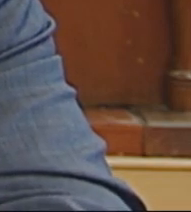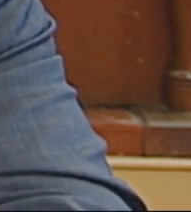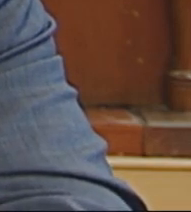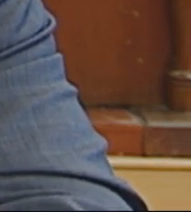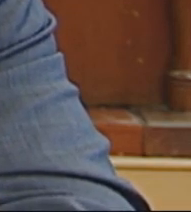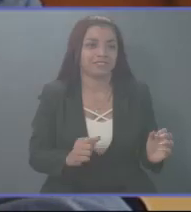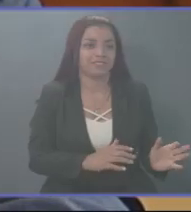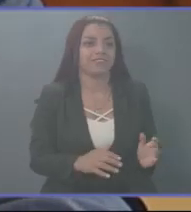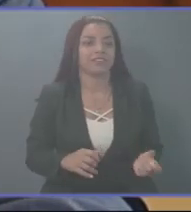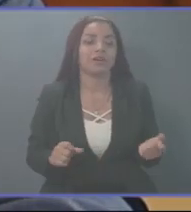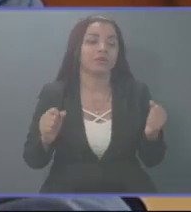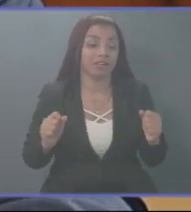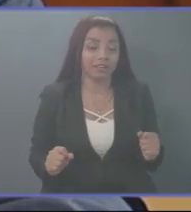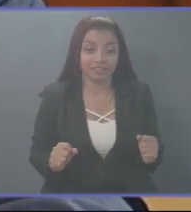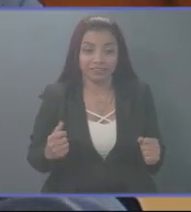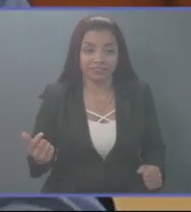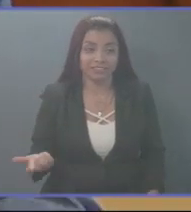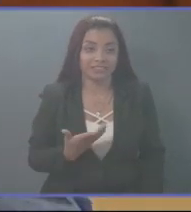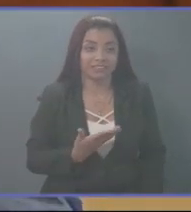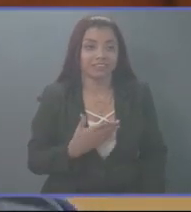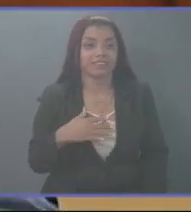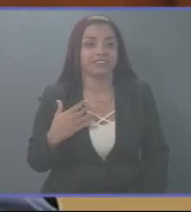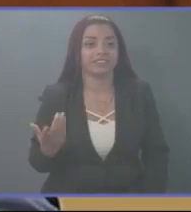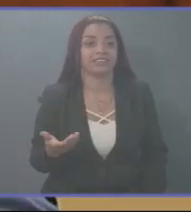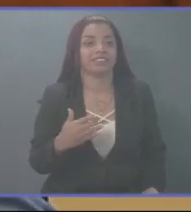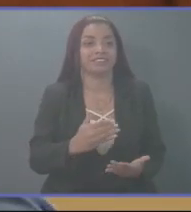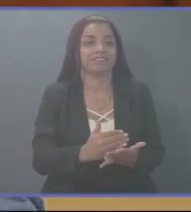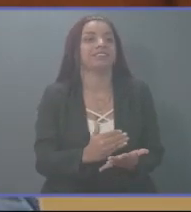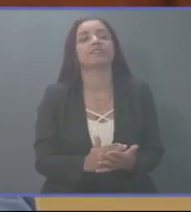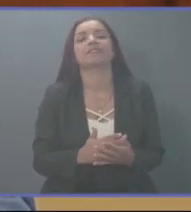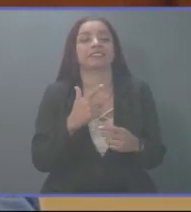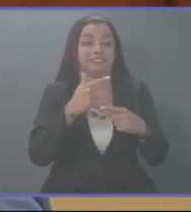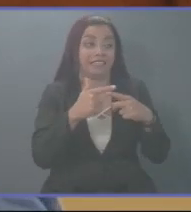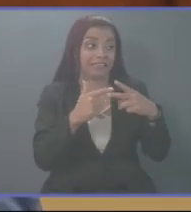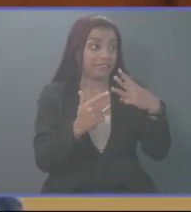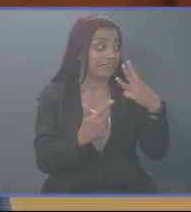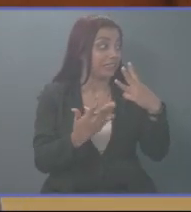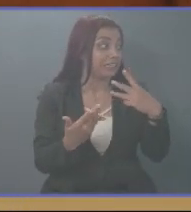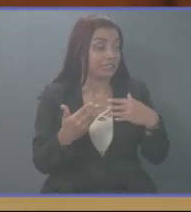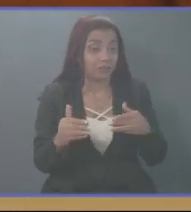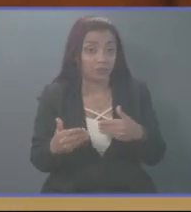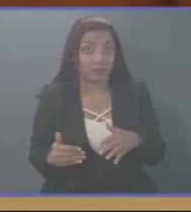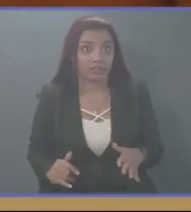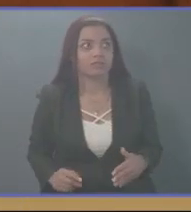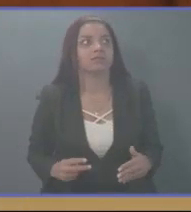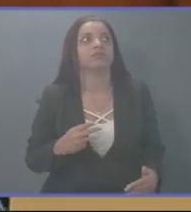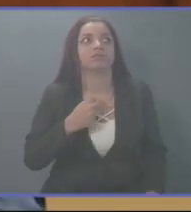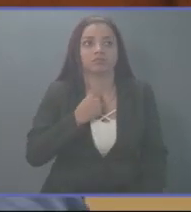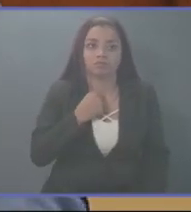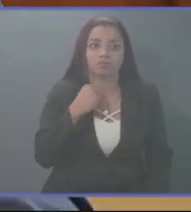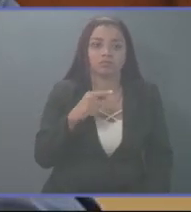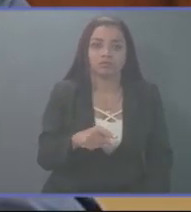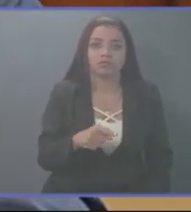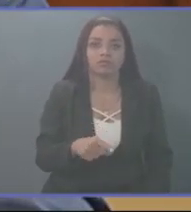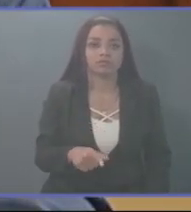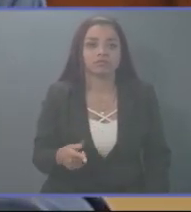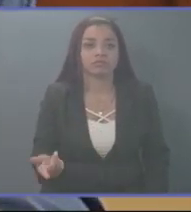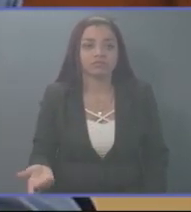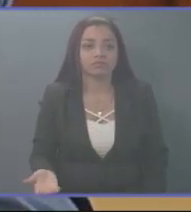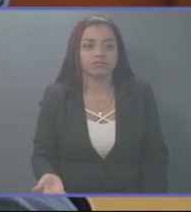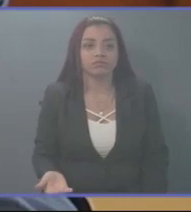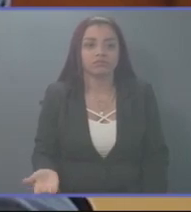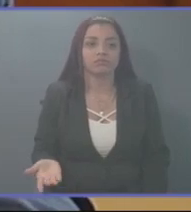40%, reportó 2 o hasta 3 causas distintas que obligaron al desplazamiento.